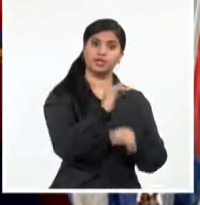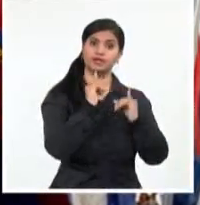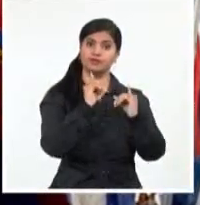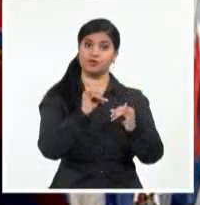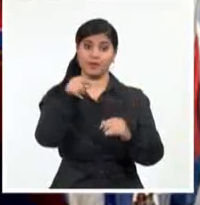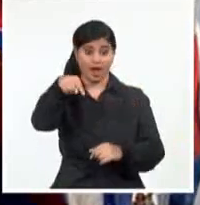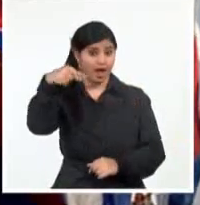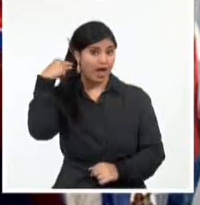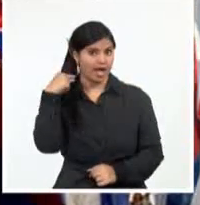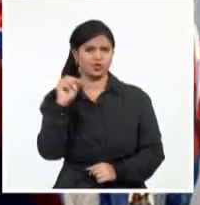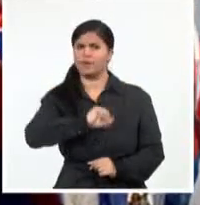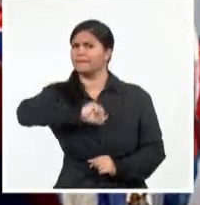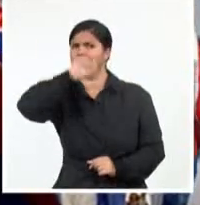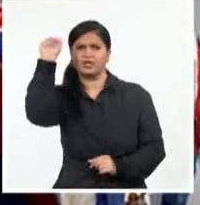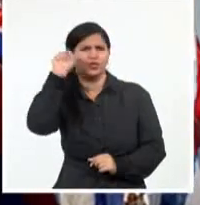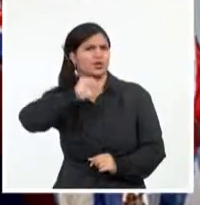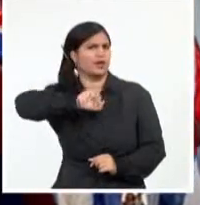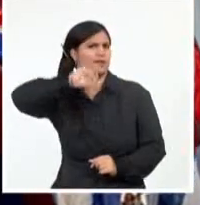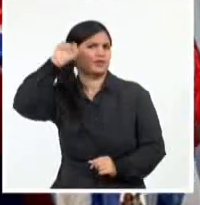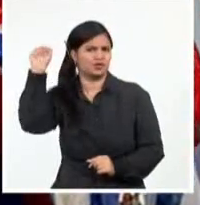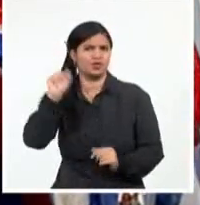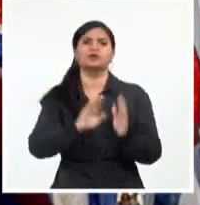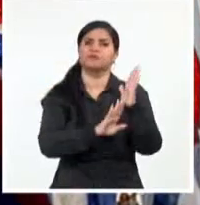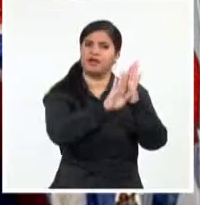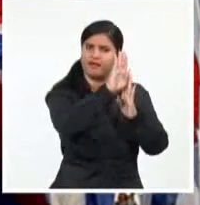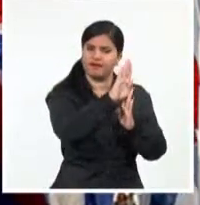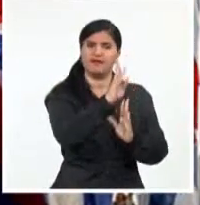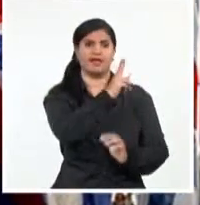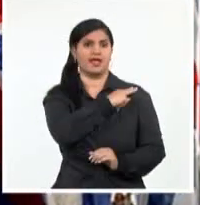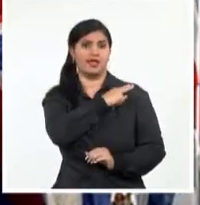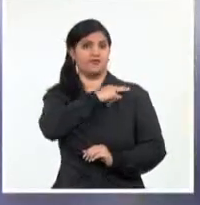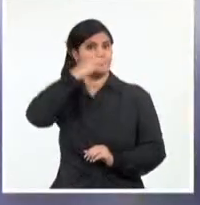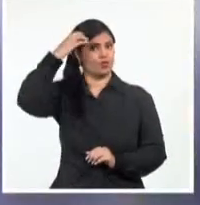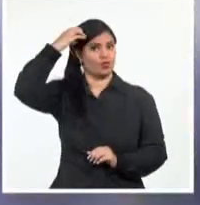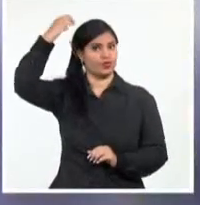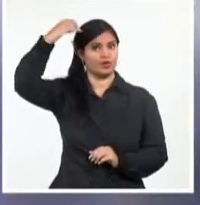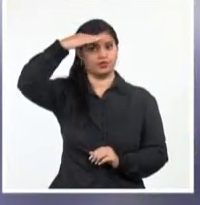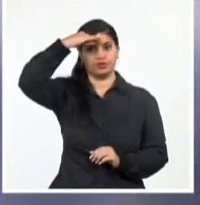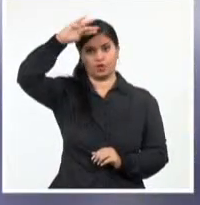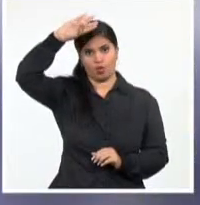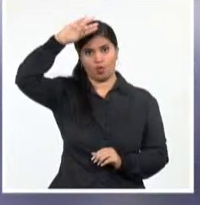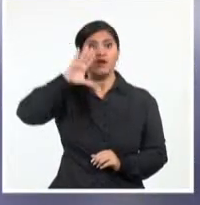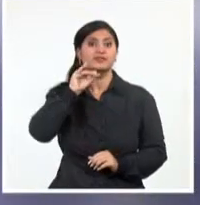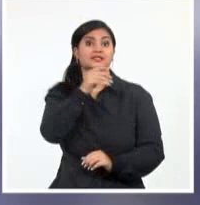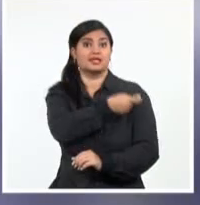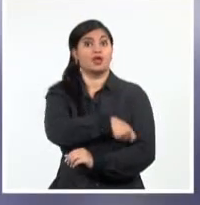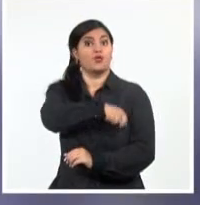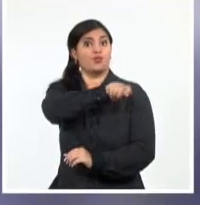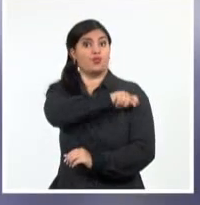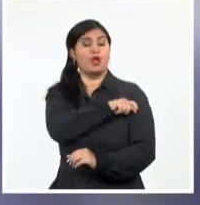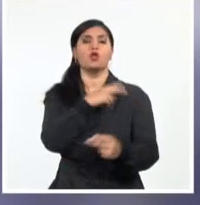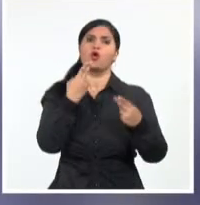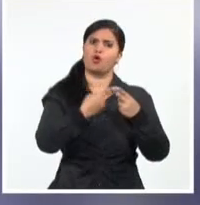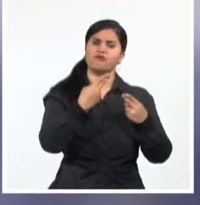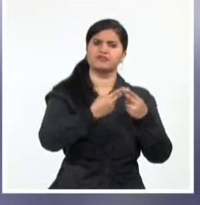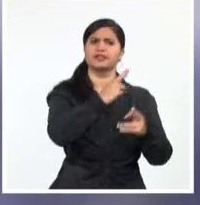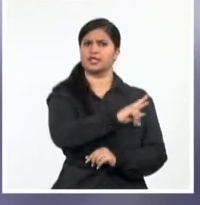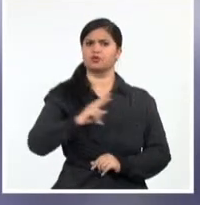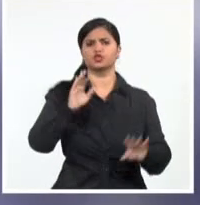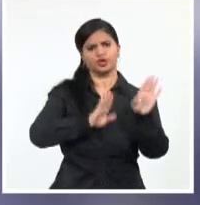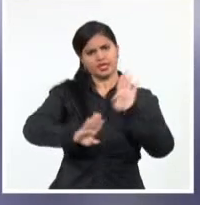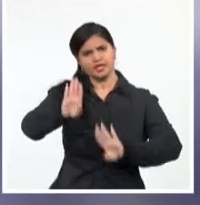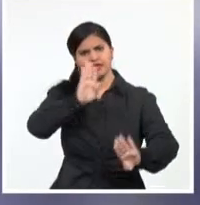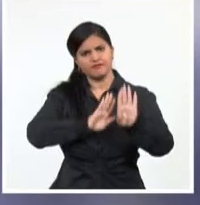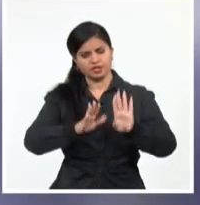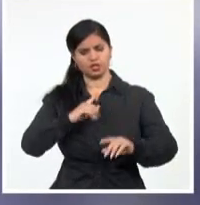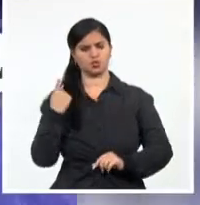será un año de victorias el jefe de gobierno cubano destacó que contamos con un pueblo que confía y defiende a su país y no hay fuerza mayor